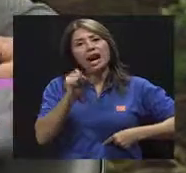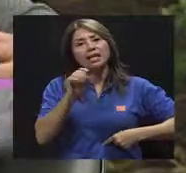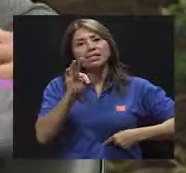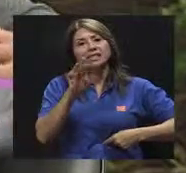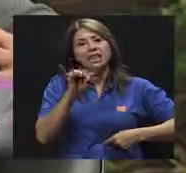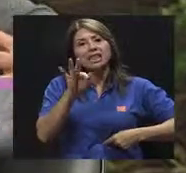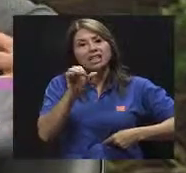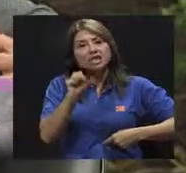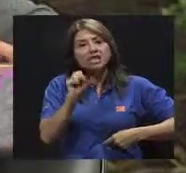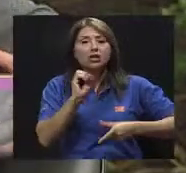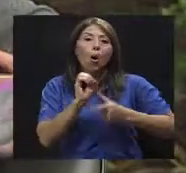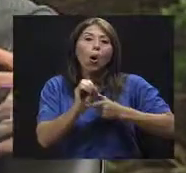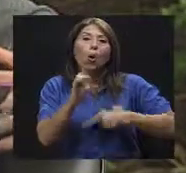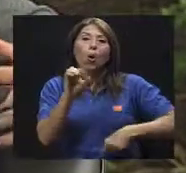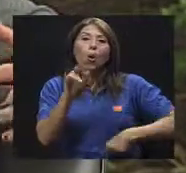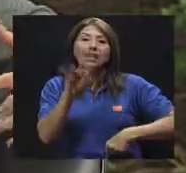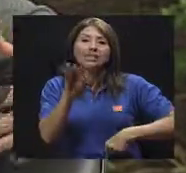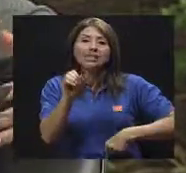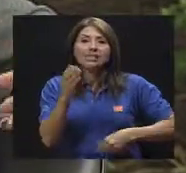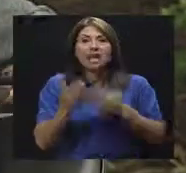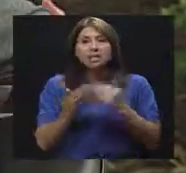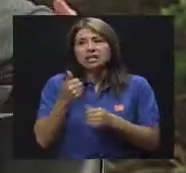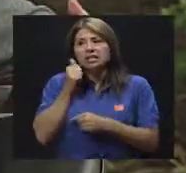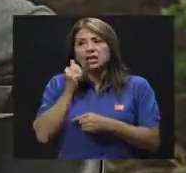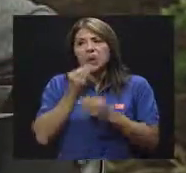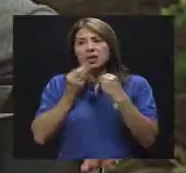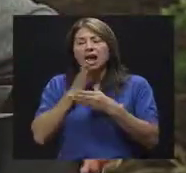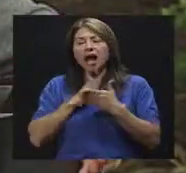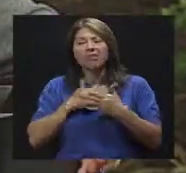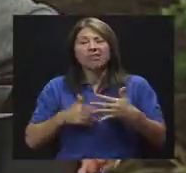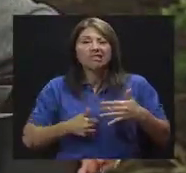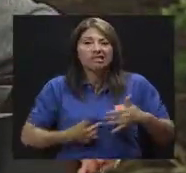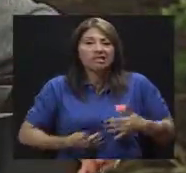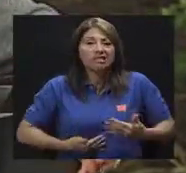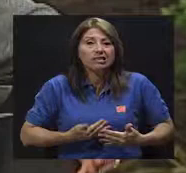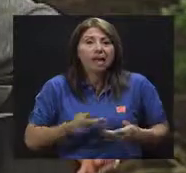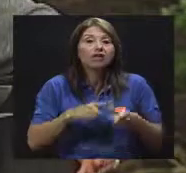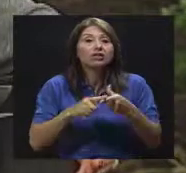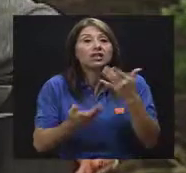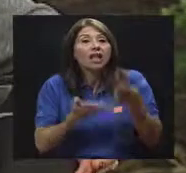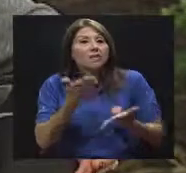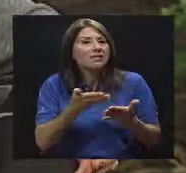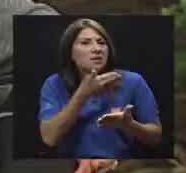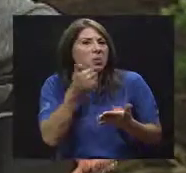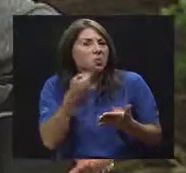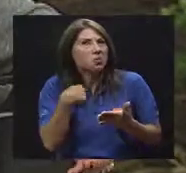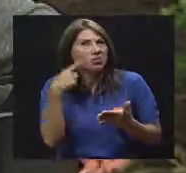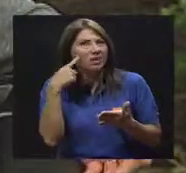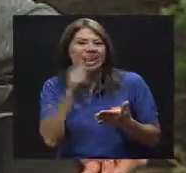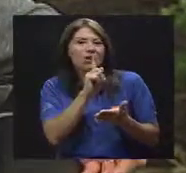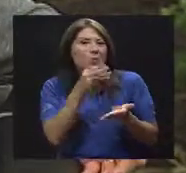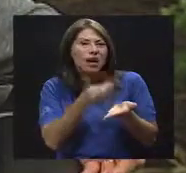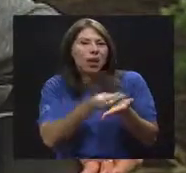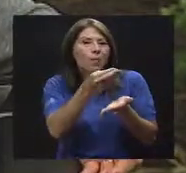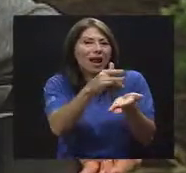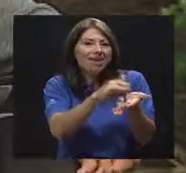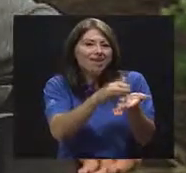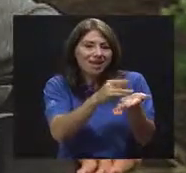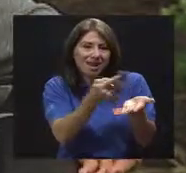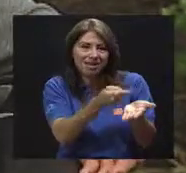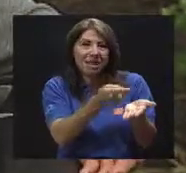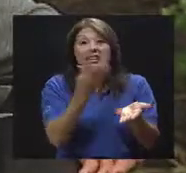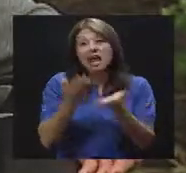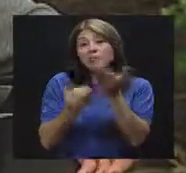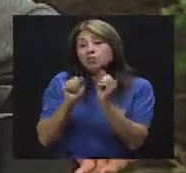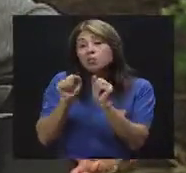comí ayer y me cayó pesado, uno podría, en lugar de optar por un medicamento comprado en una farmacia, por ejemplo, por una infusión de manzanilla y de menta.